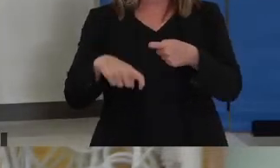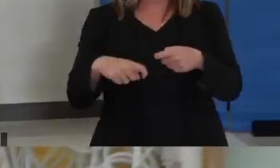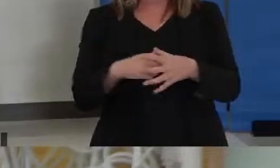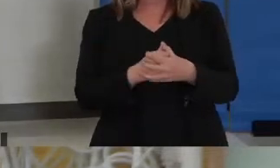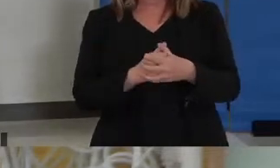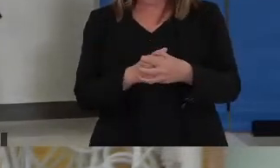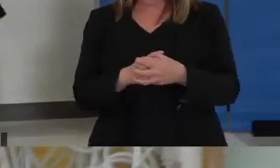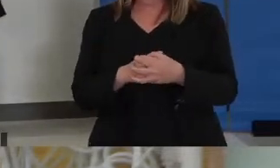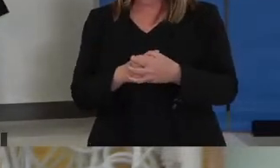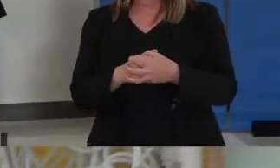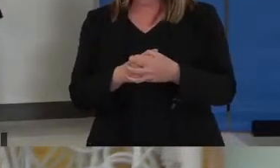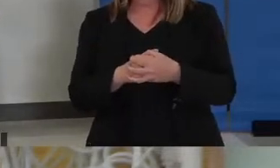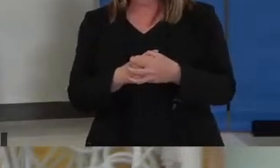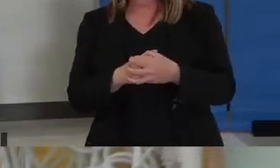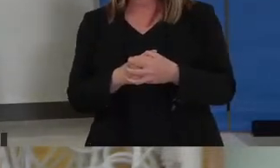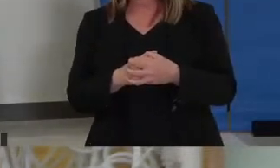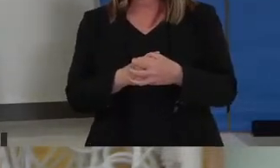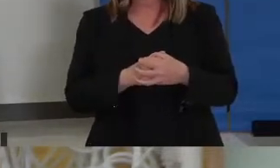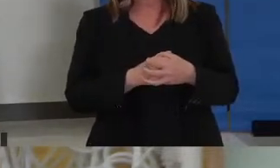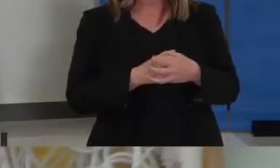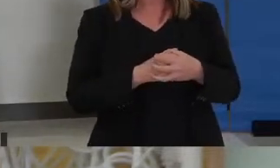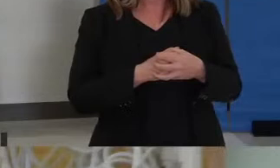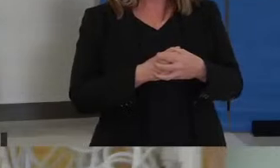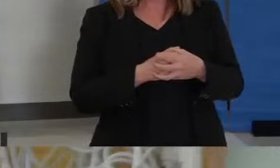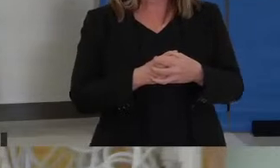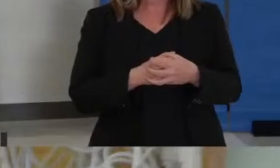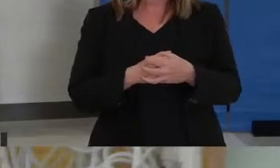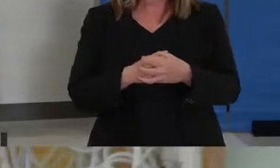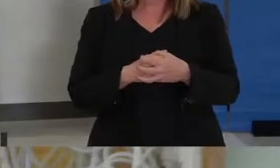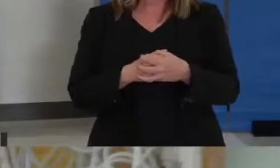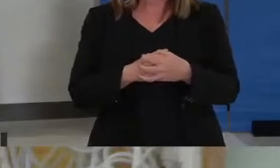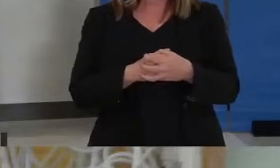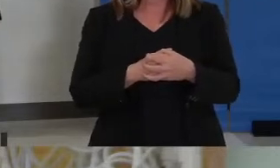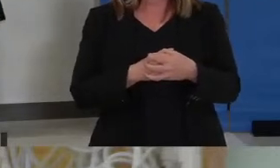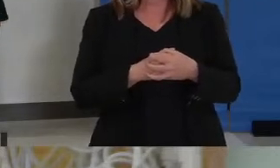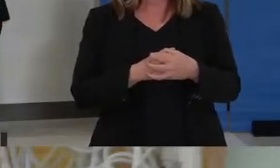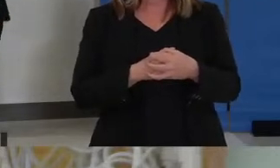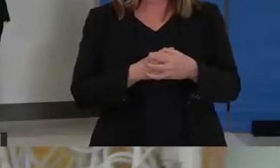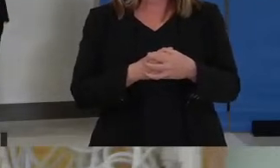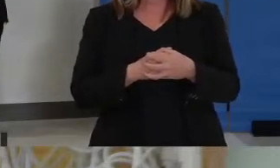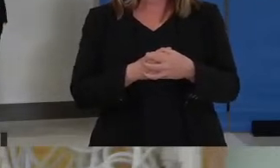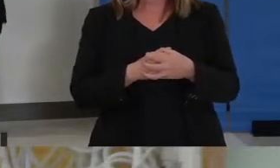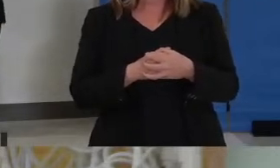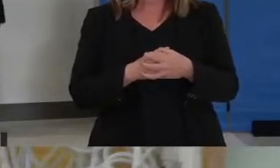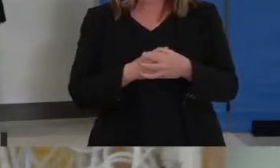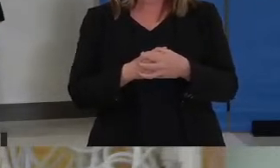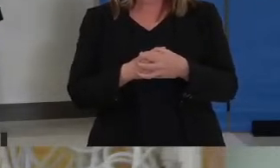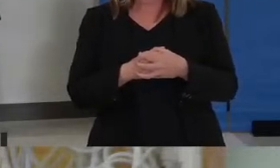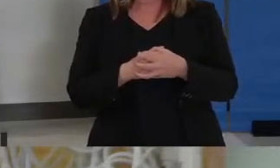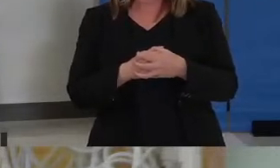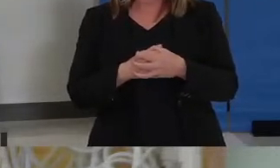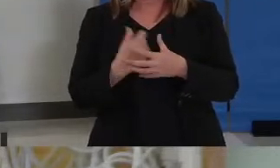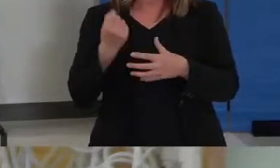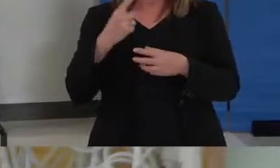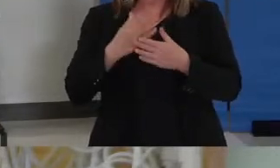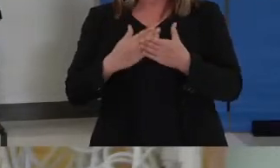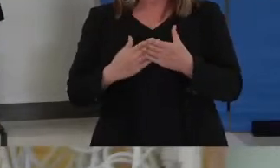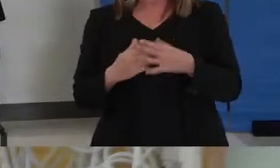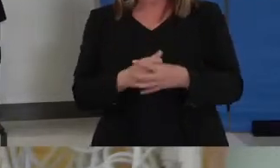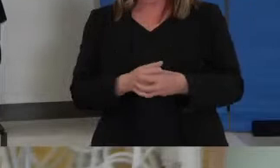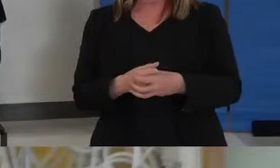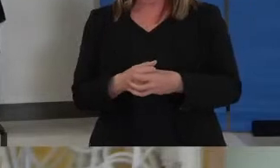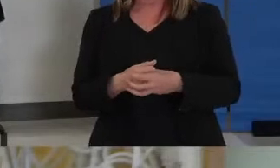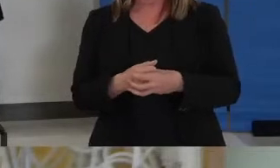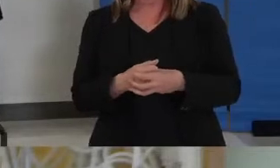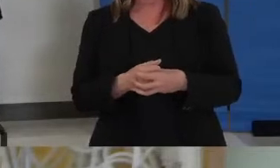gran parte al alto costo de la vivienda y la falta de vivienda disponible. Y esta